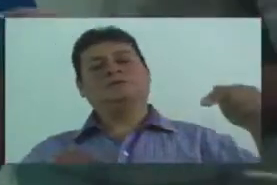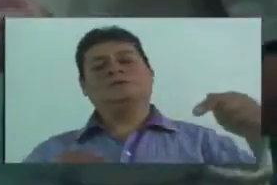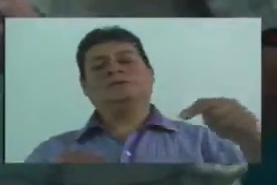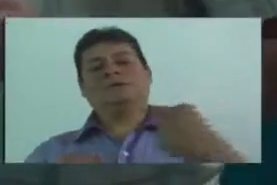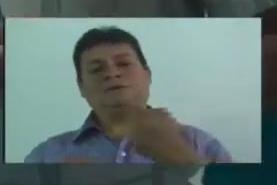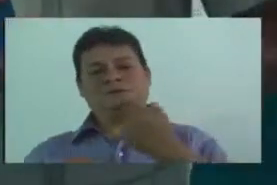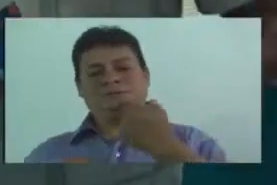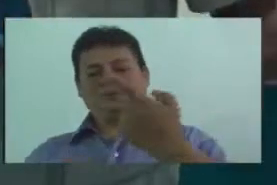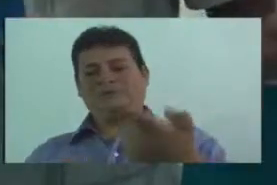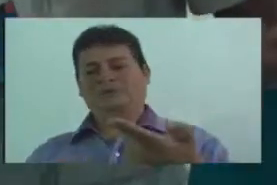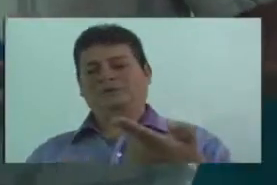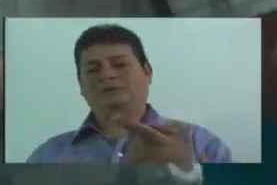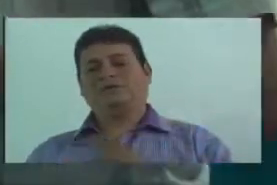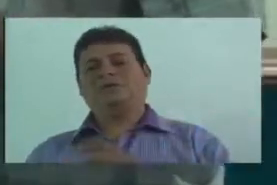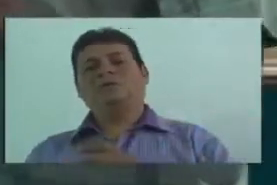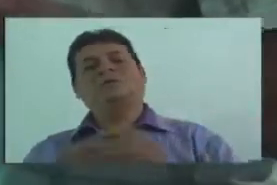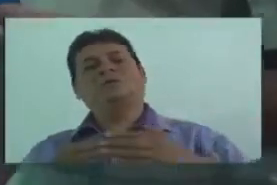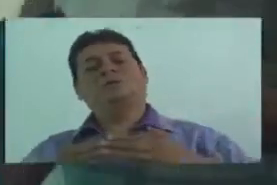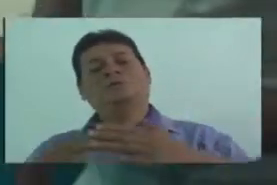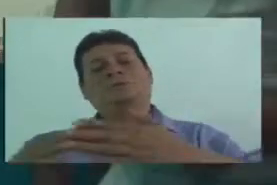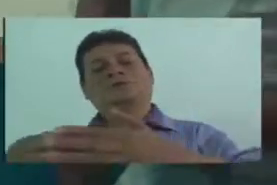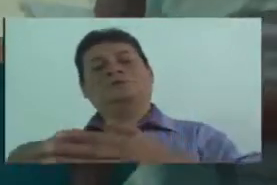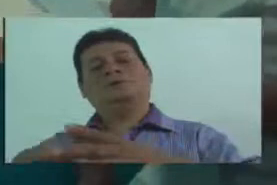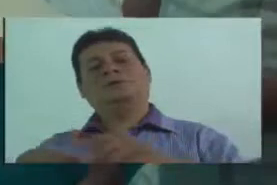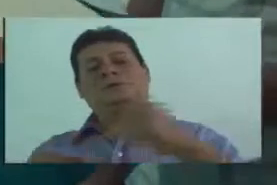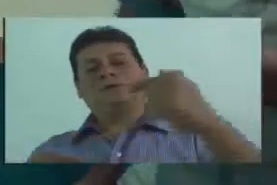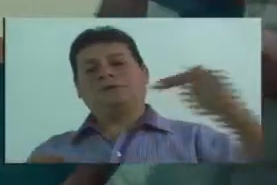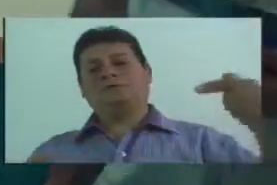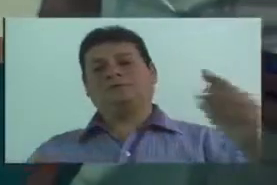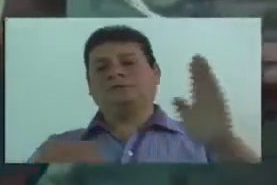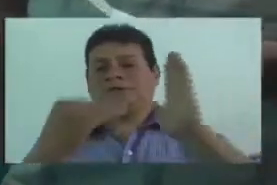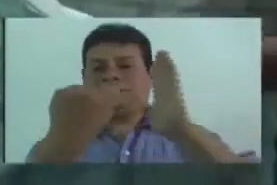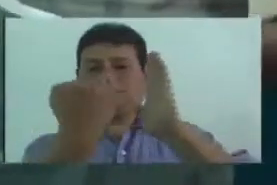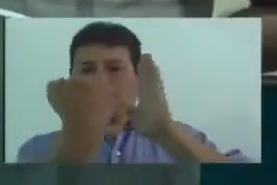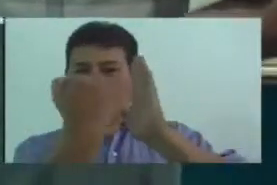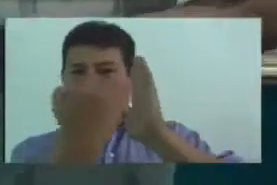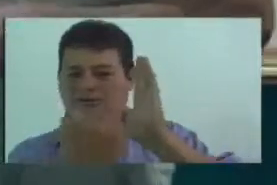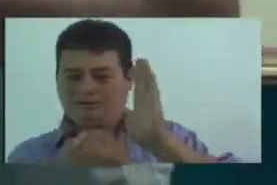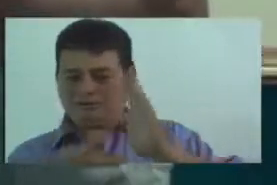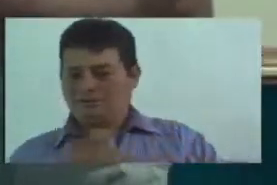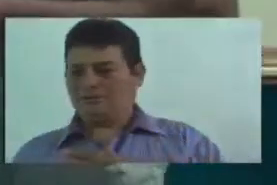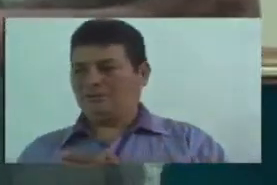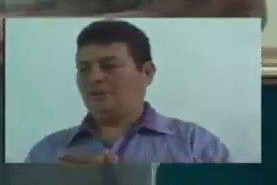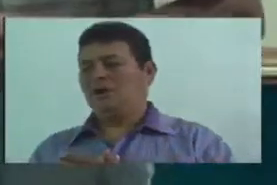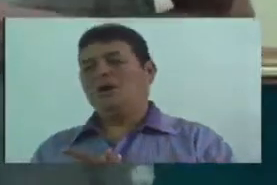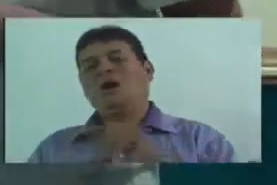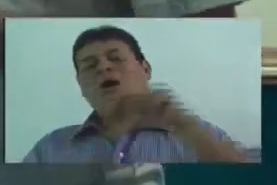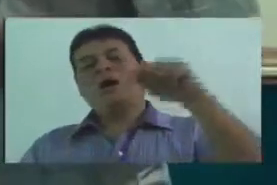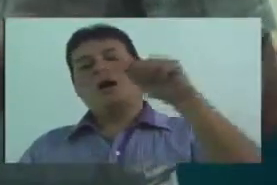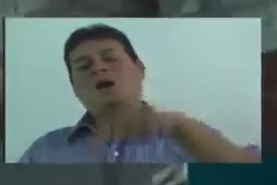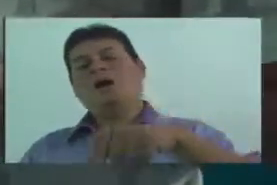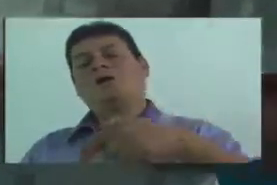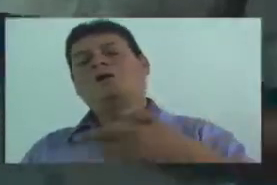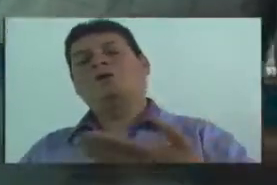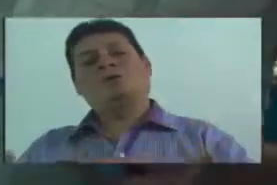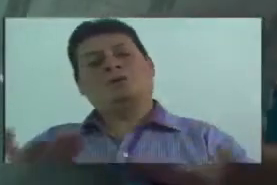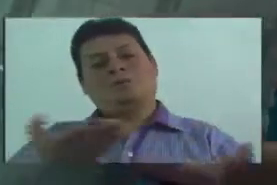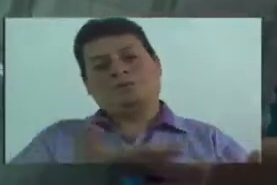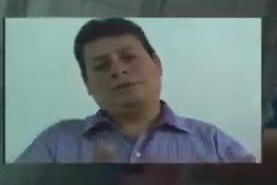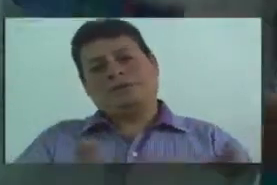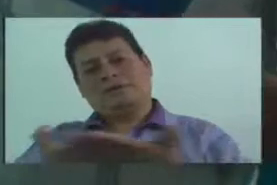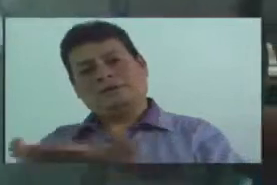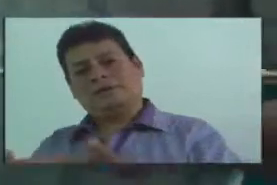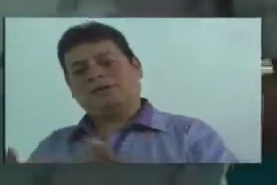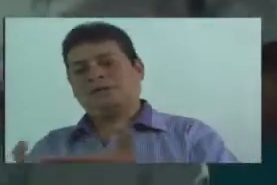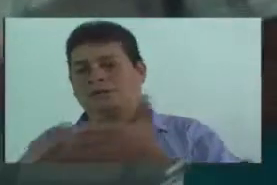enunciativos, interrogativos, dubitativos, desiderativos, imperativos. Nuestra unidad temática, expresión